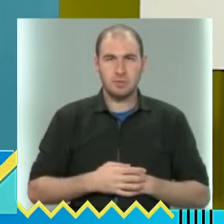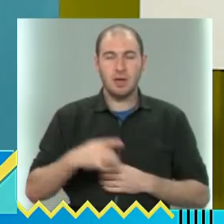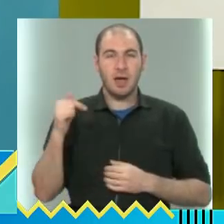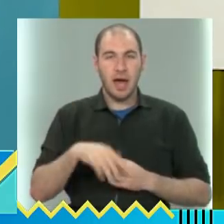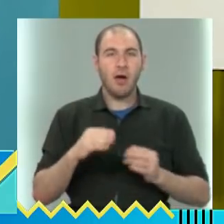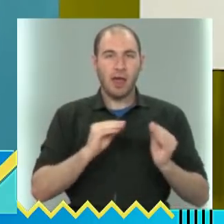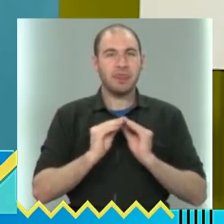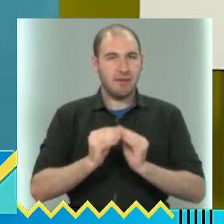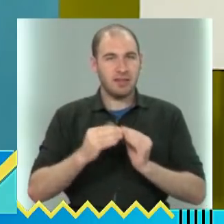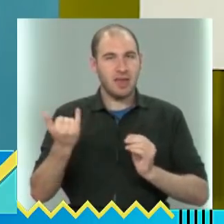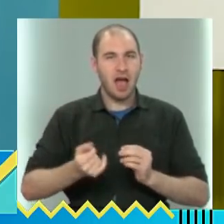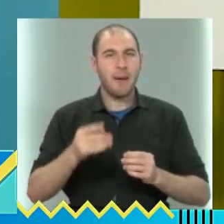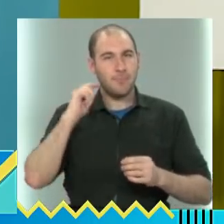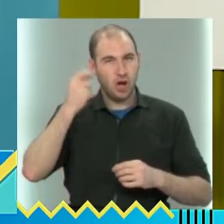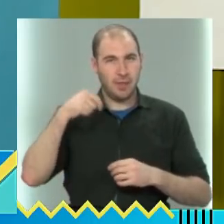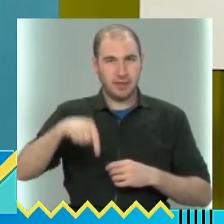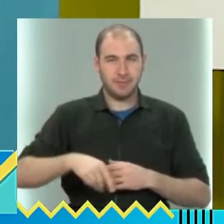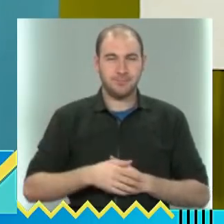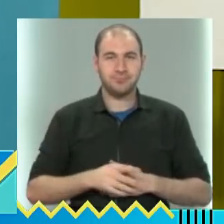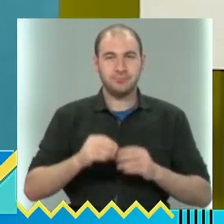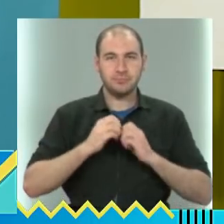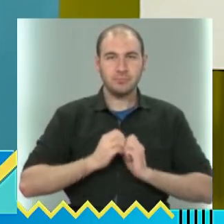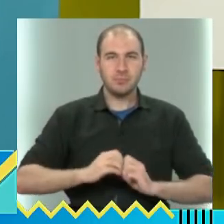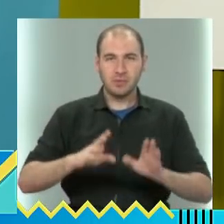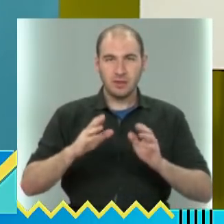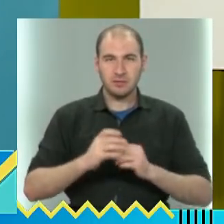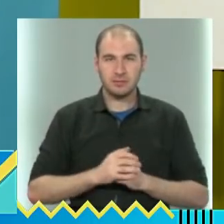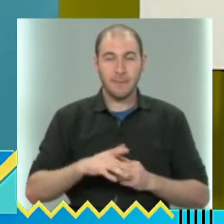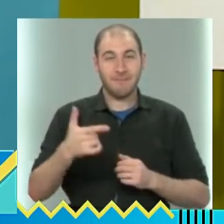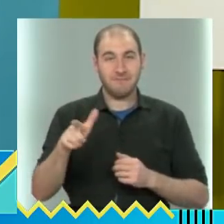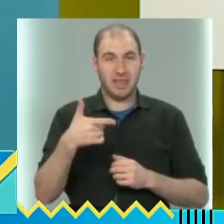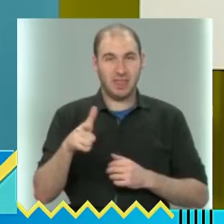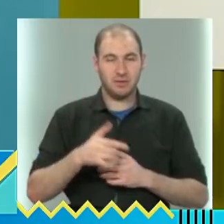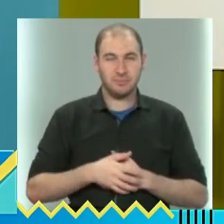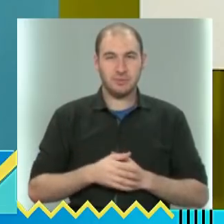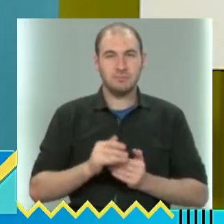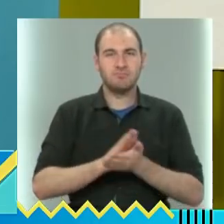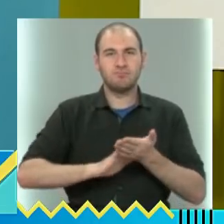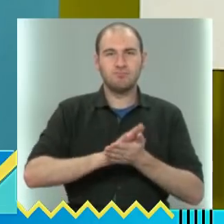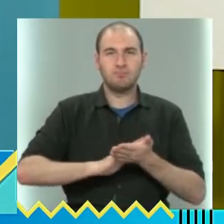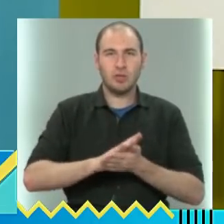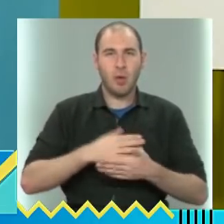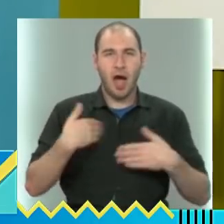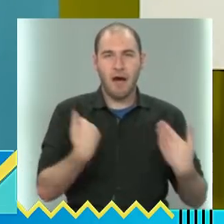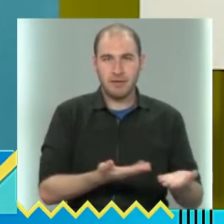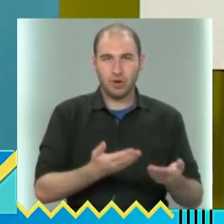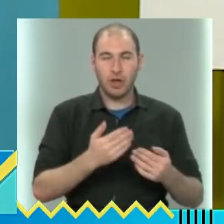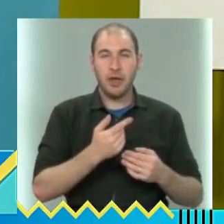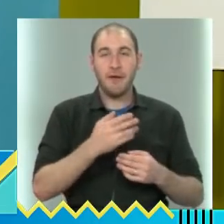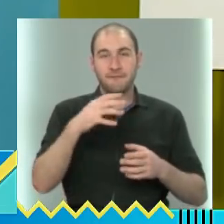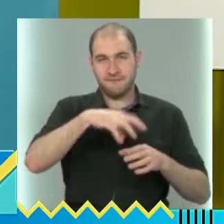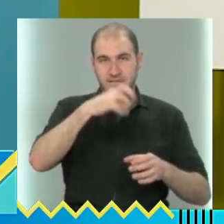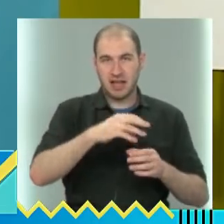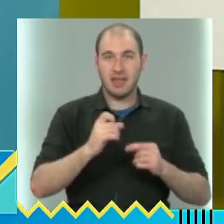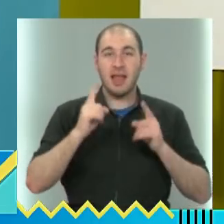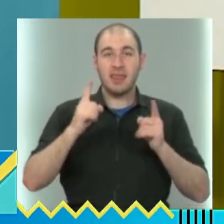sumamos ese debate a nuestro programa. Vamos a comenzar con un clip que argumenta a favor del fracking y por